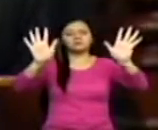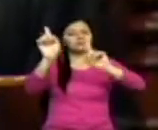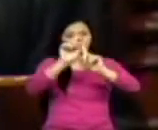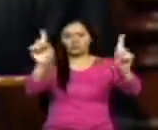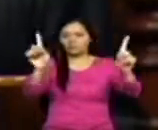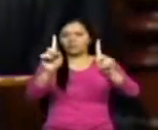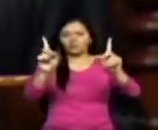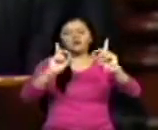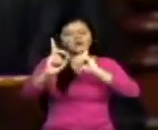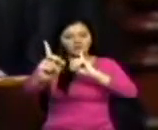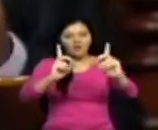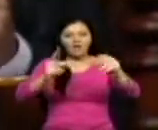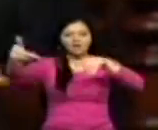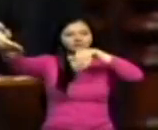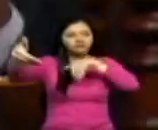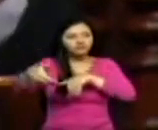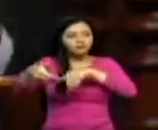enfrentamiento.